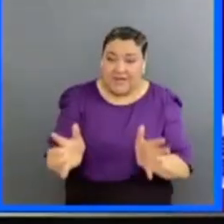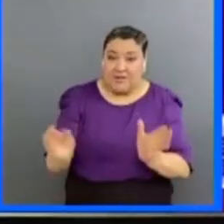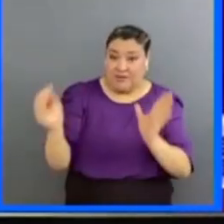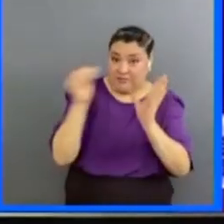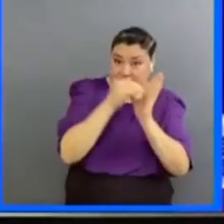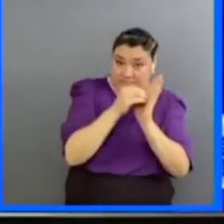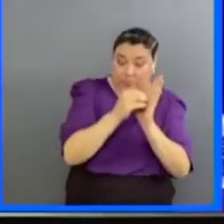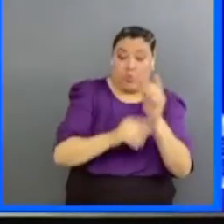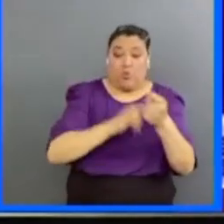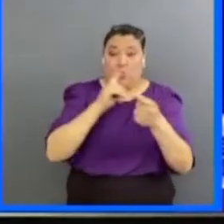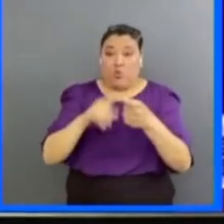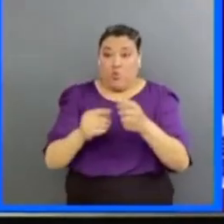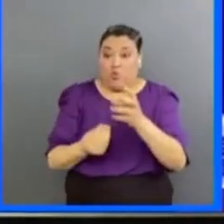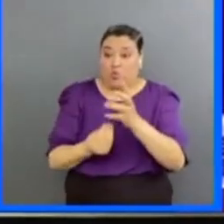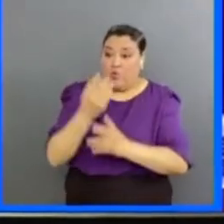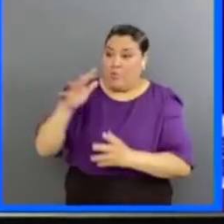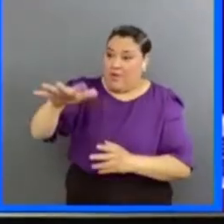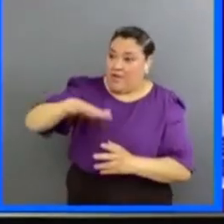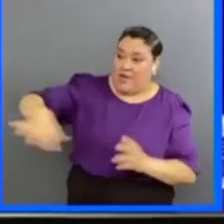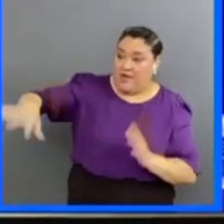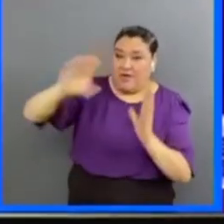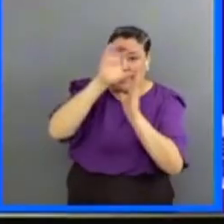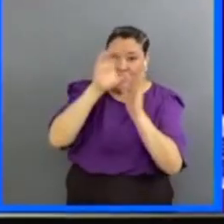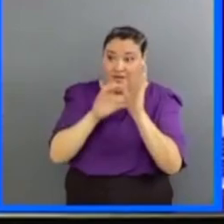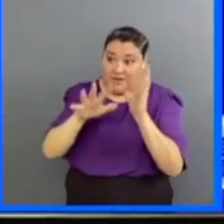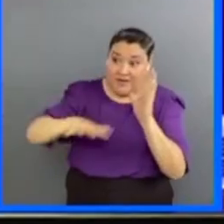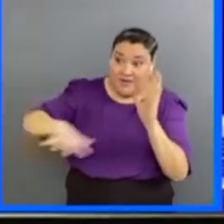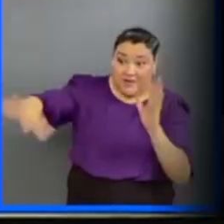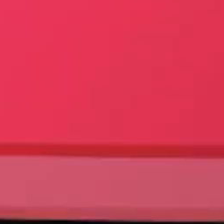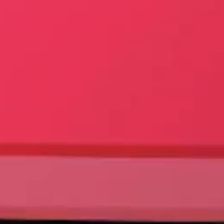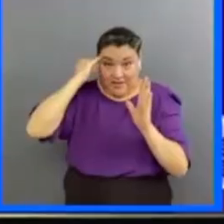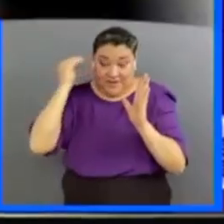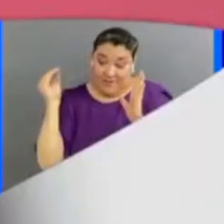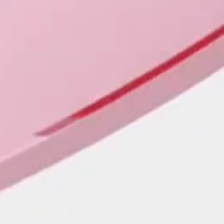nueva realidad constitucional para pueblos y comunidades indígenas.